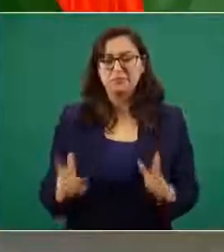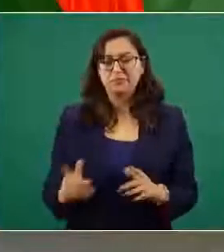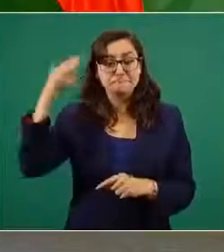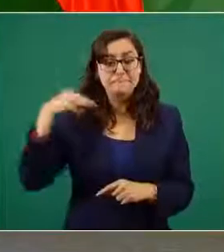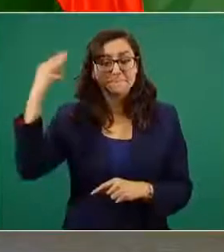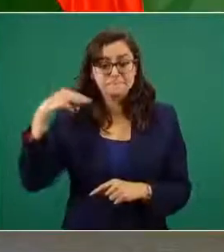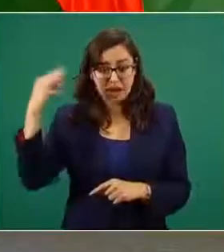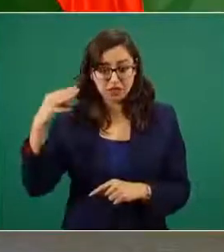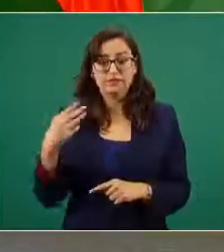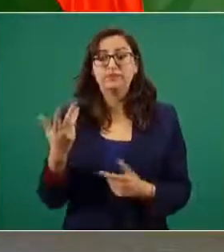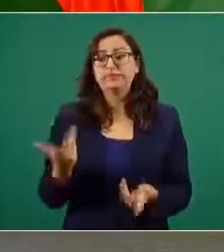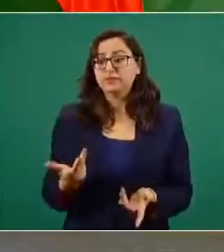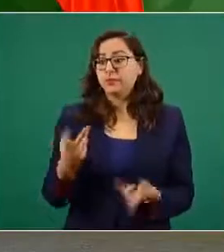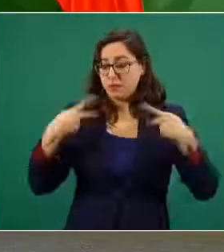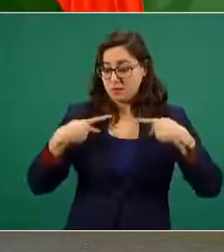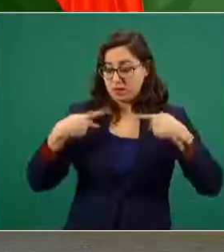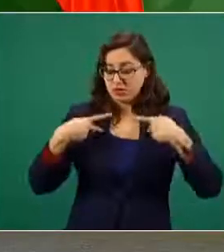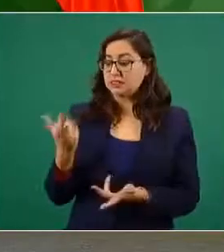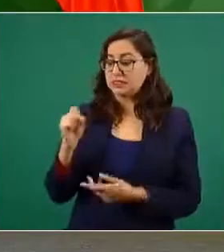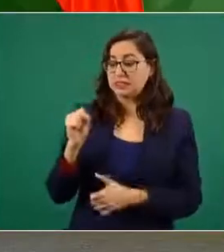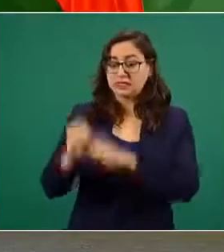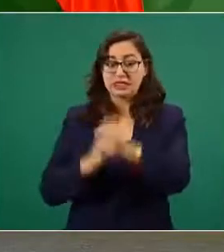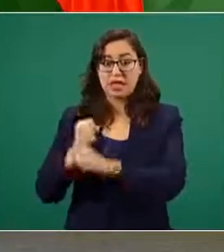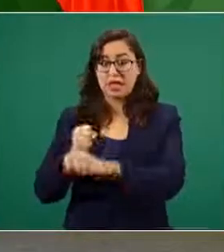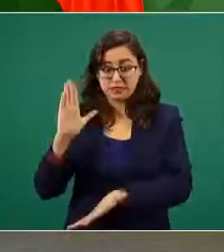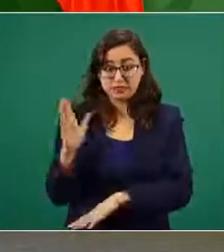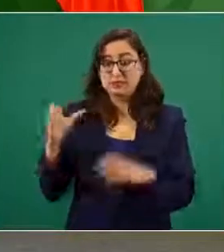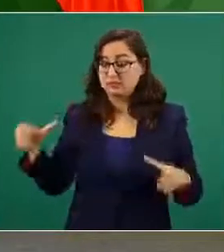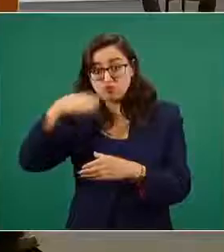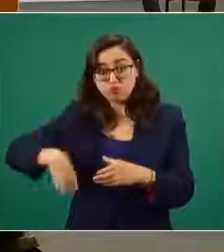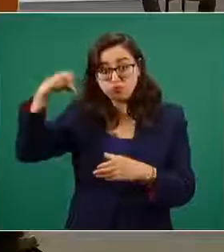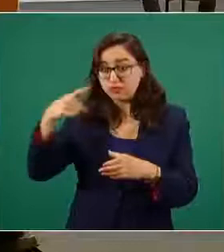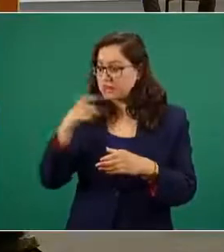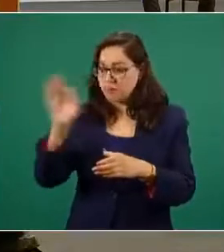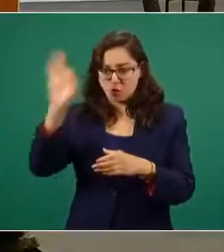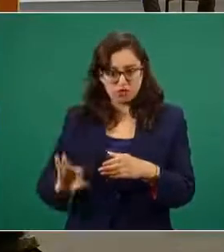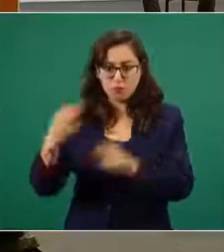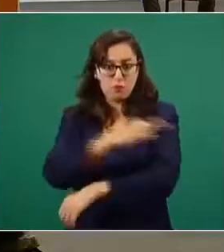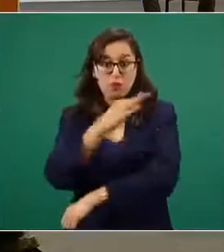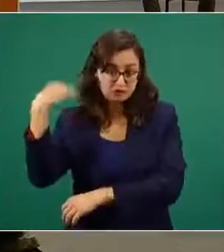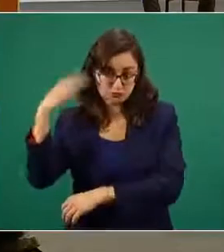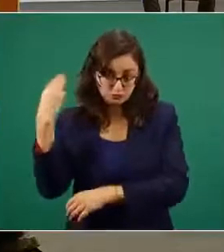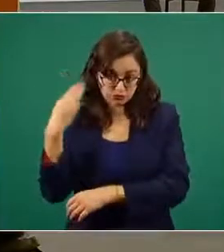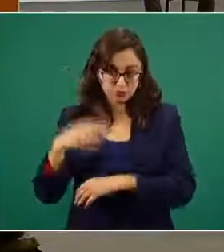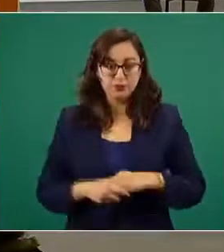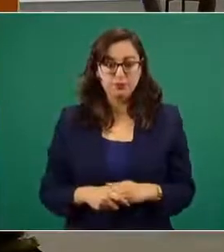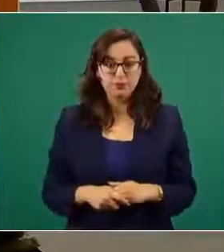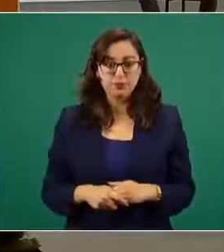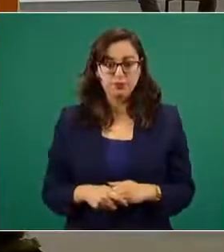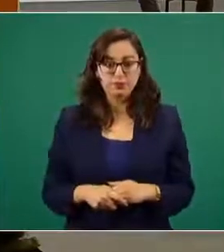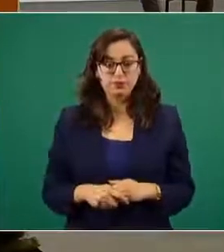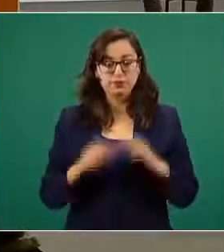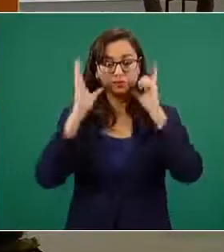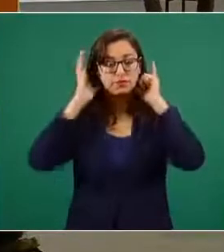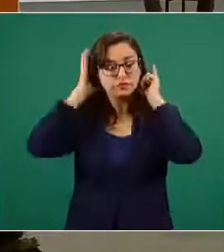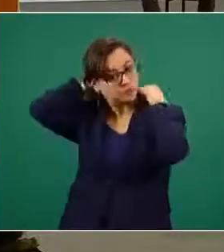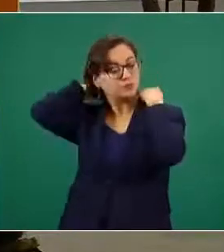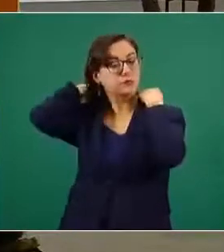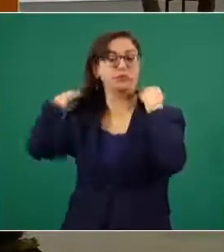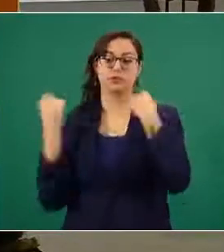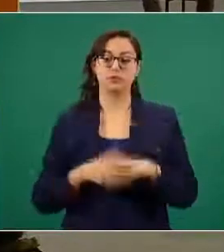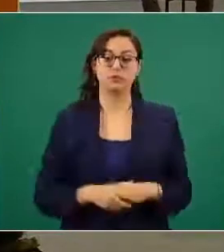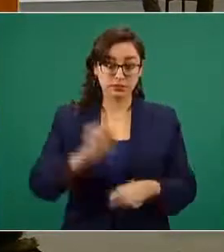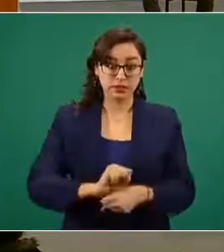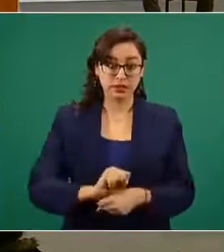que termine marzo, los que tenemos más de 60 años ya estemos todos vacunados antes de que termine marzo. Este es exactamente, miren, ya el 11 de enero,